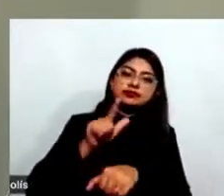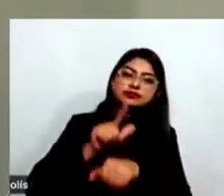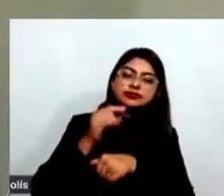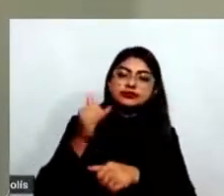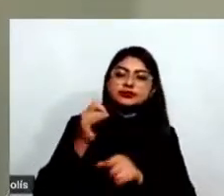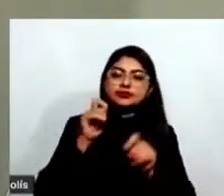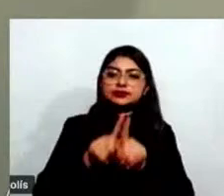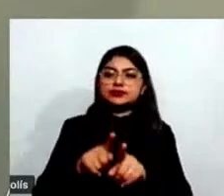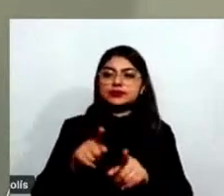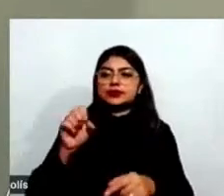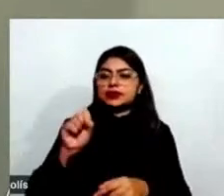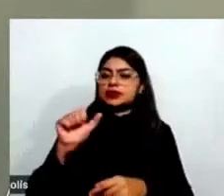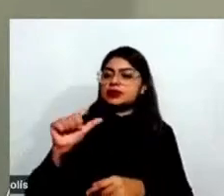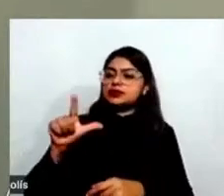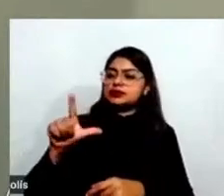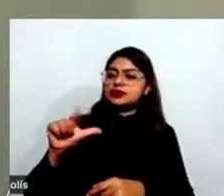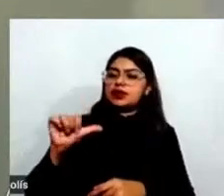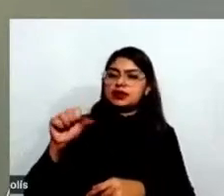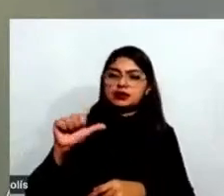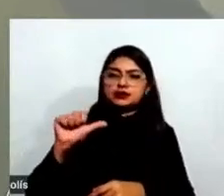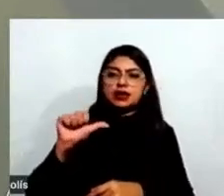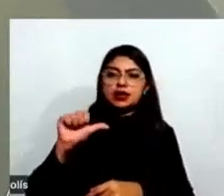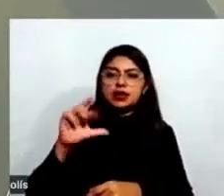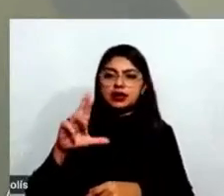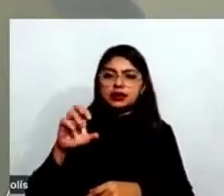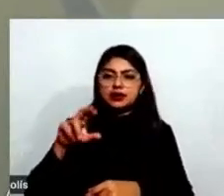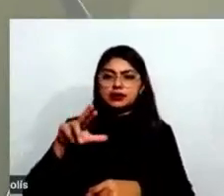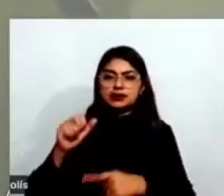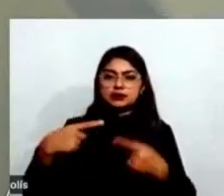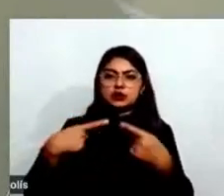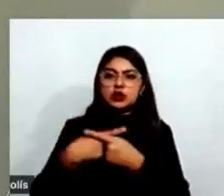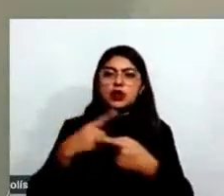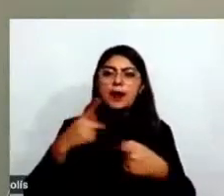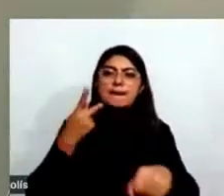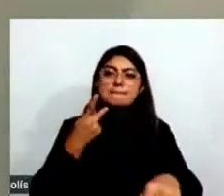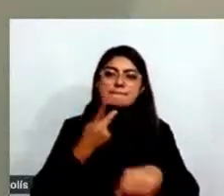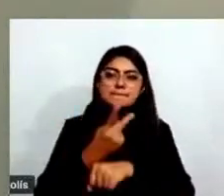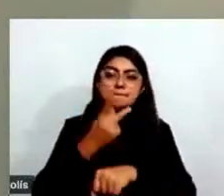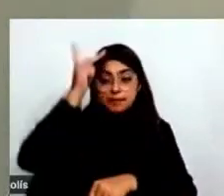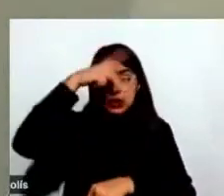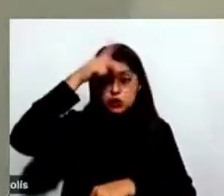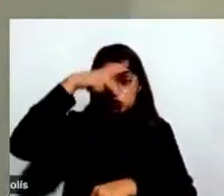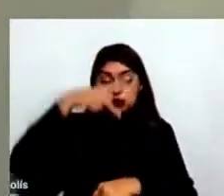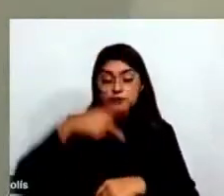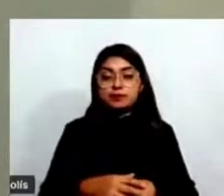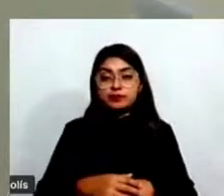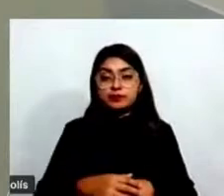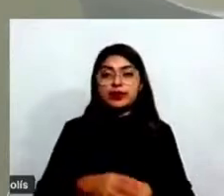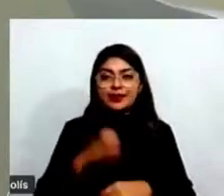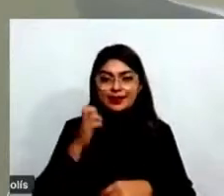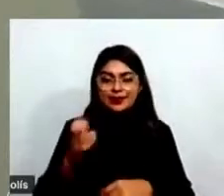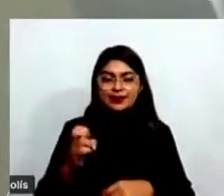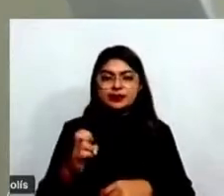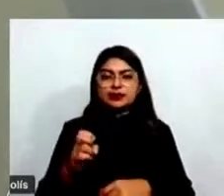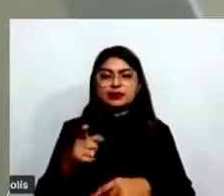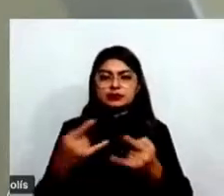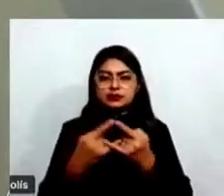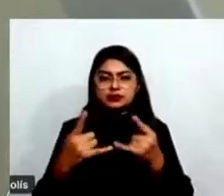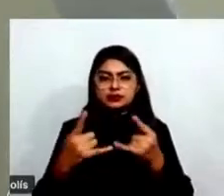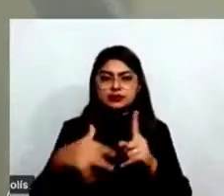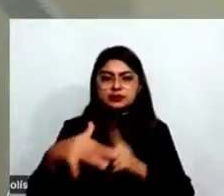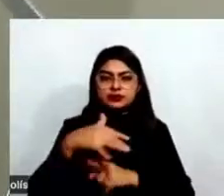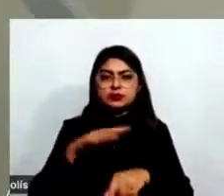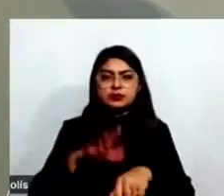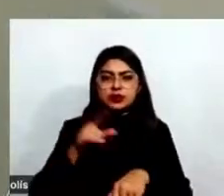Perú, donde si bien no se sigue como esta estructura de análisis, porque una medida provisional no tiene fondo, por supuesto, sí la